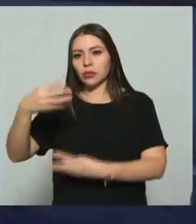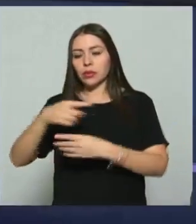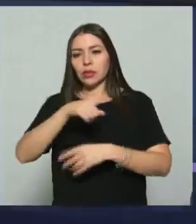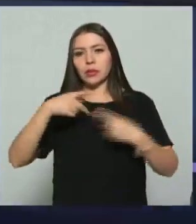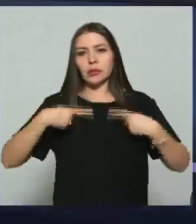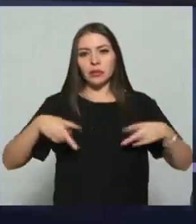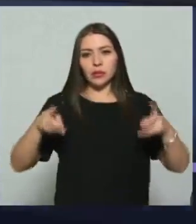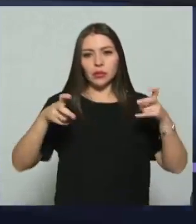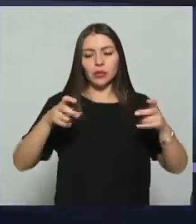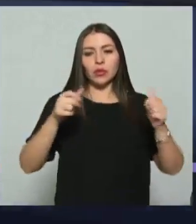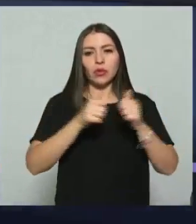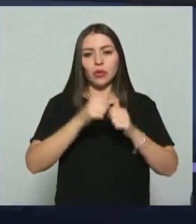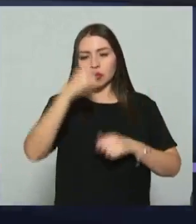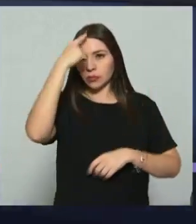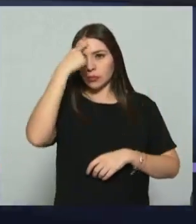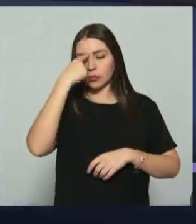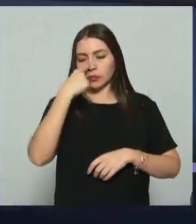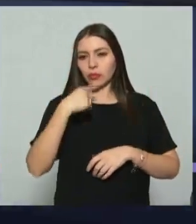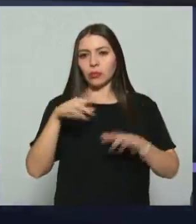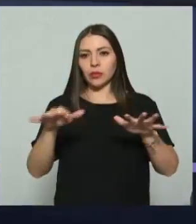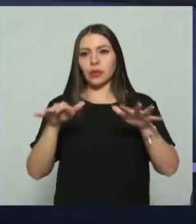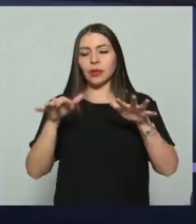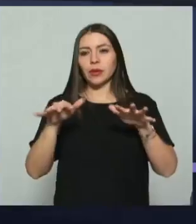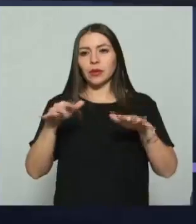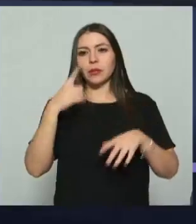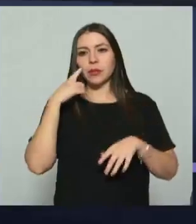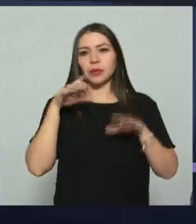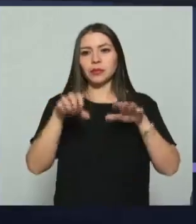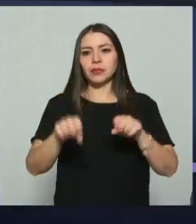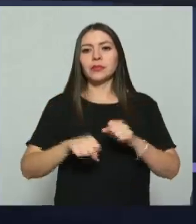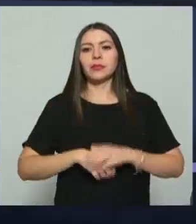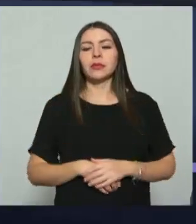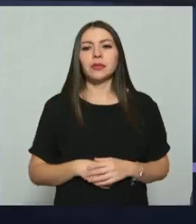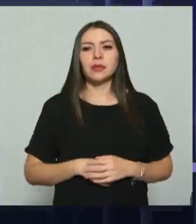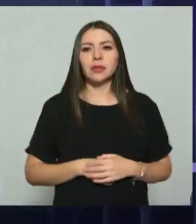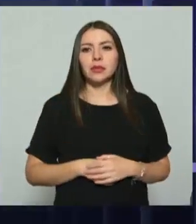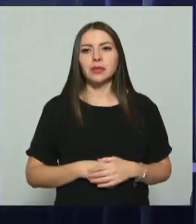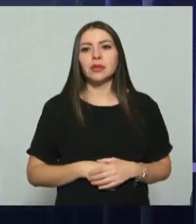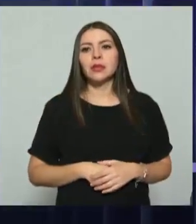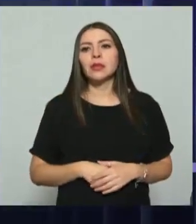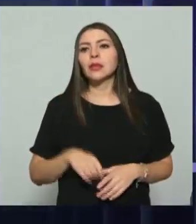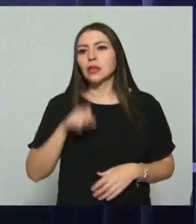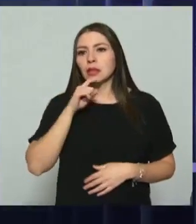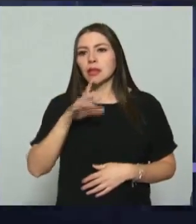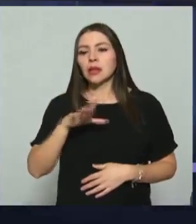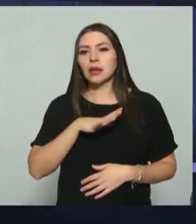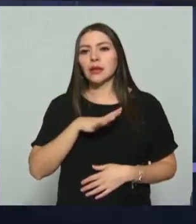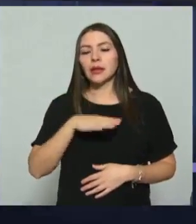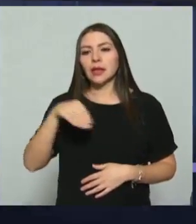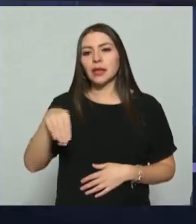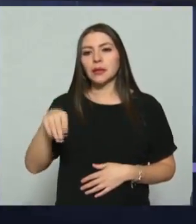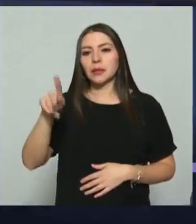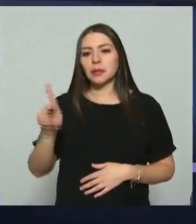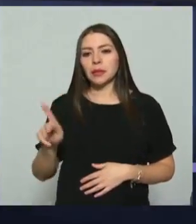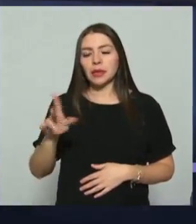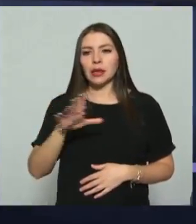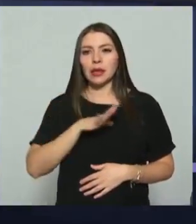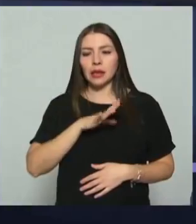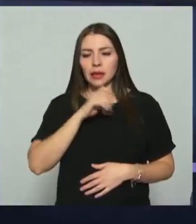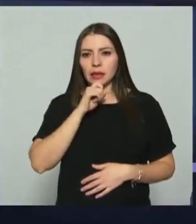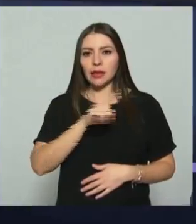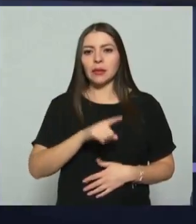delincan y con el reconocimiento facial detenerlo. Hay también un MP, ¿no? Tenemos una oficina de Ministerio